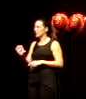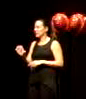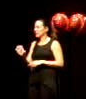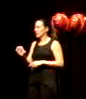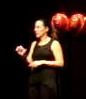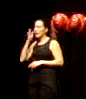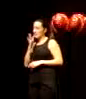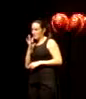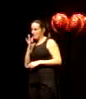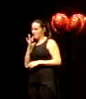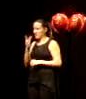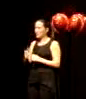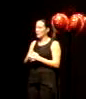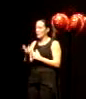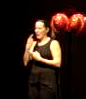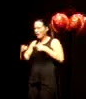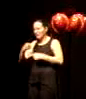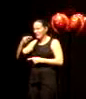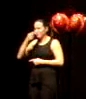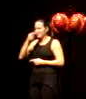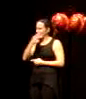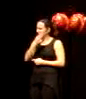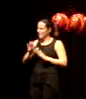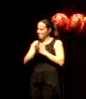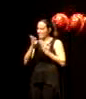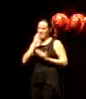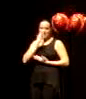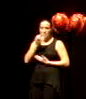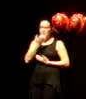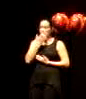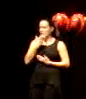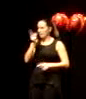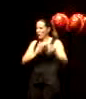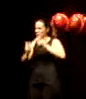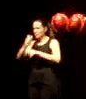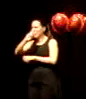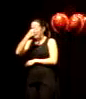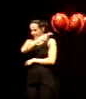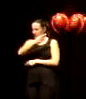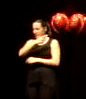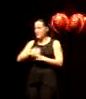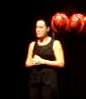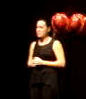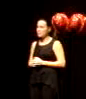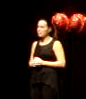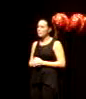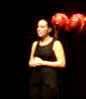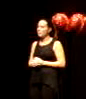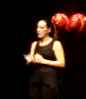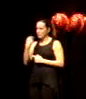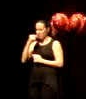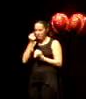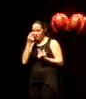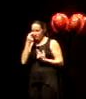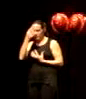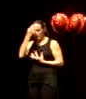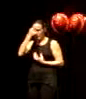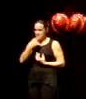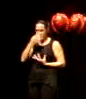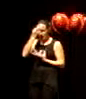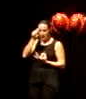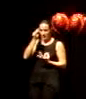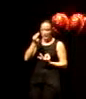Una de las cosas que me resulta interesante de este libro, por ejemplo, bueno, vamos a ver esta, Es que si ustedes se fijan en la imagen